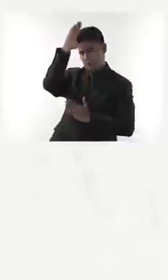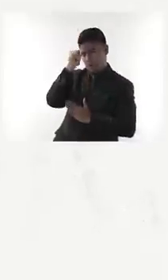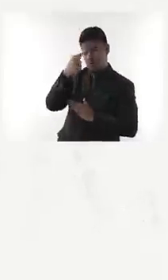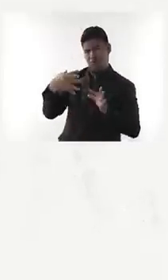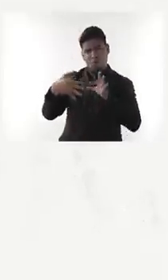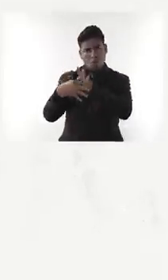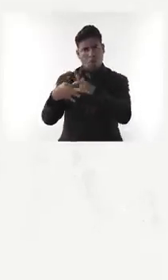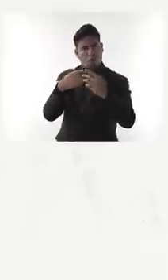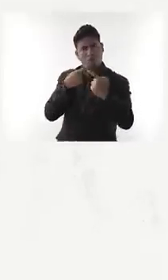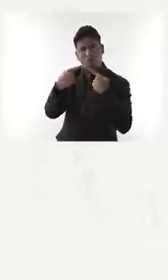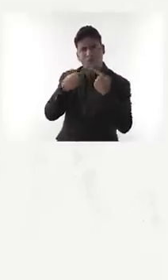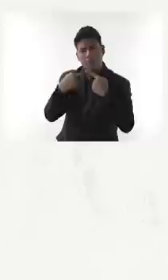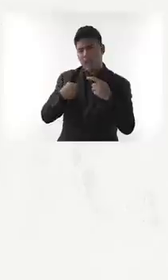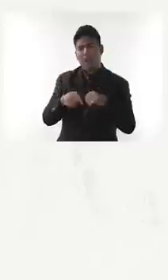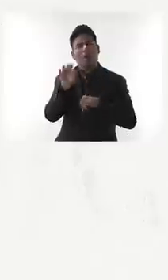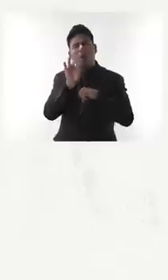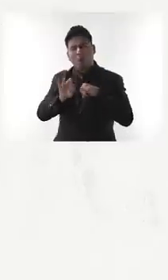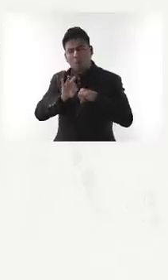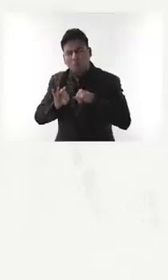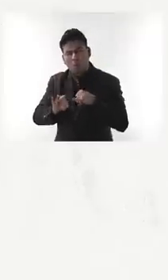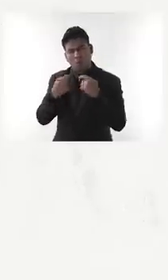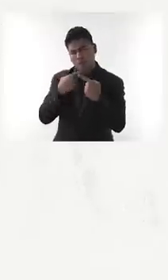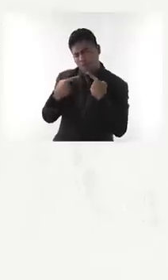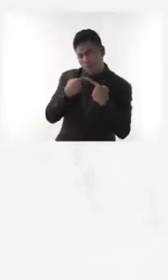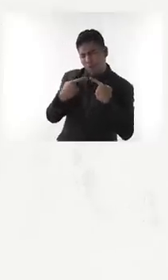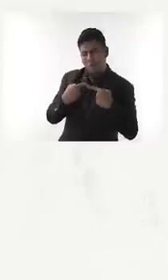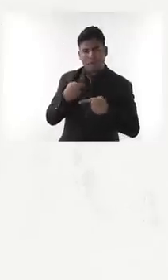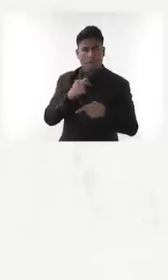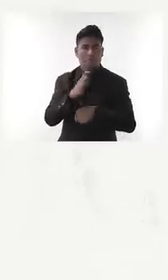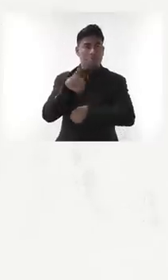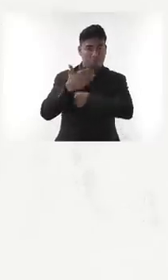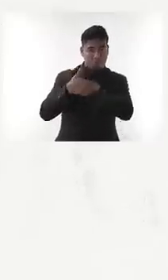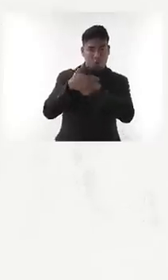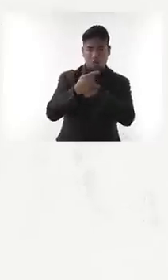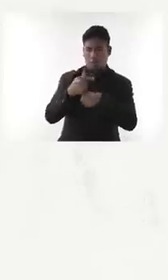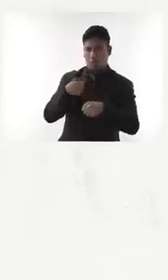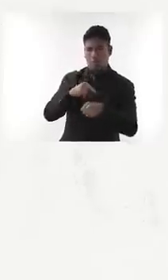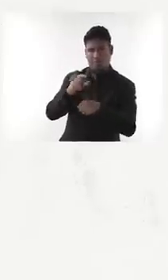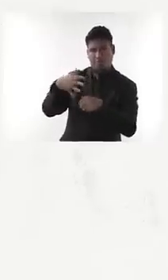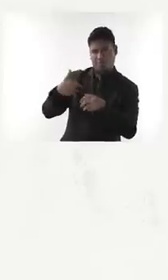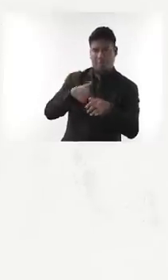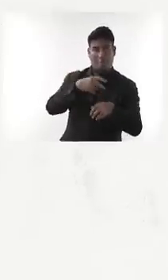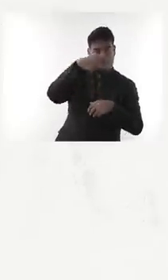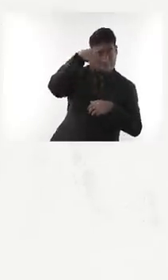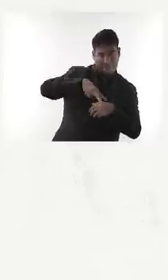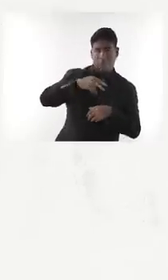detalles finales para jugar contra ellos en octubre de este